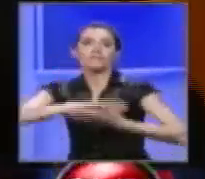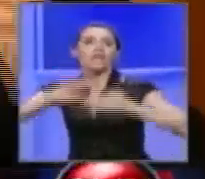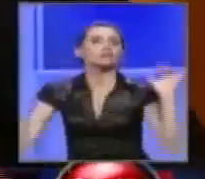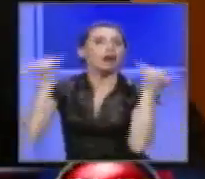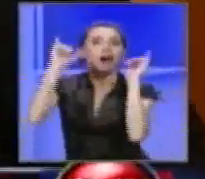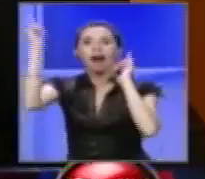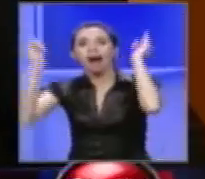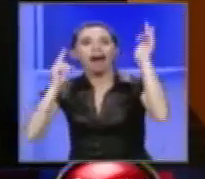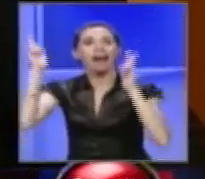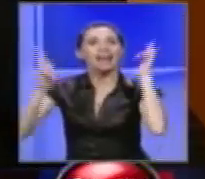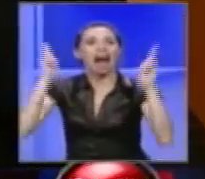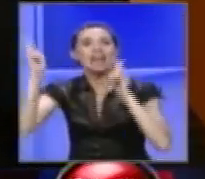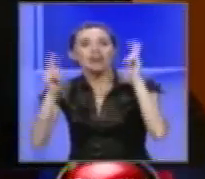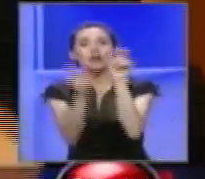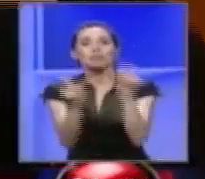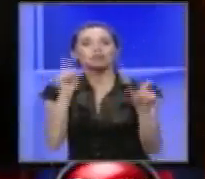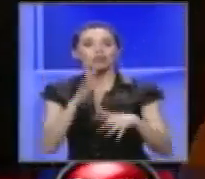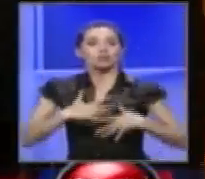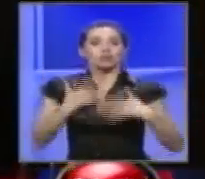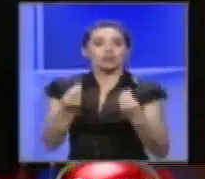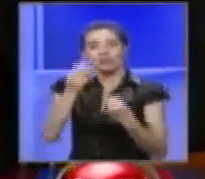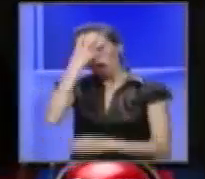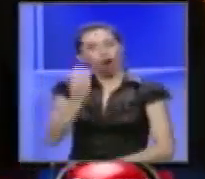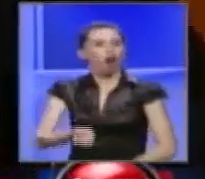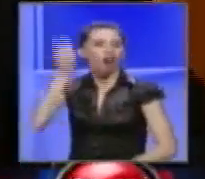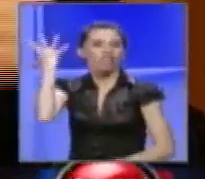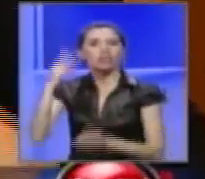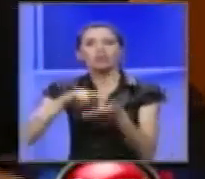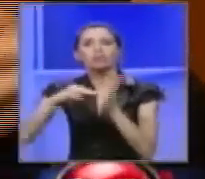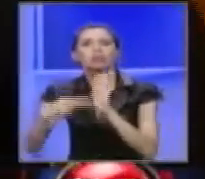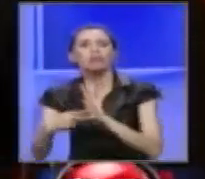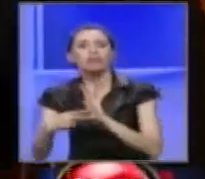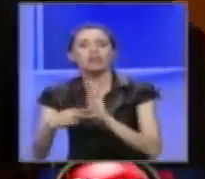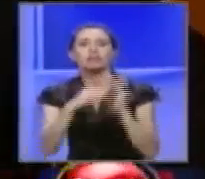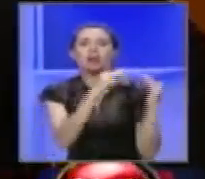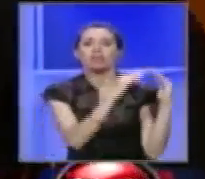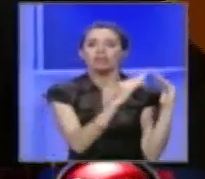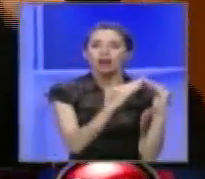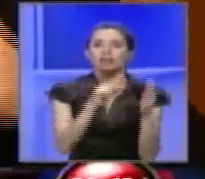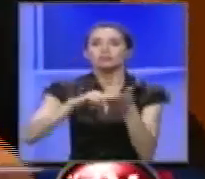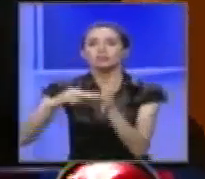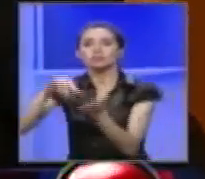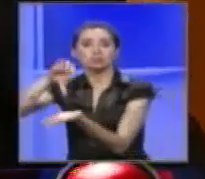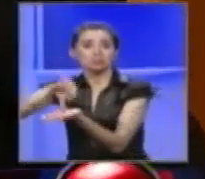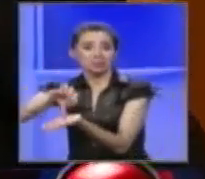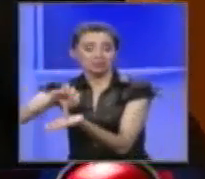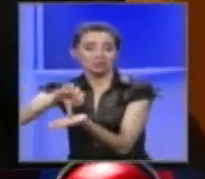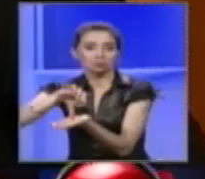carnaval para que todo el mundo se sienta bien y nos olvidemos de todos los problemas en el hogar, los problemas en el país.